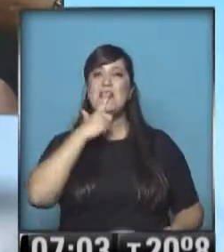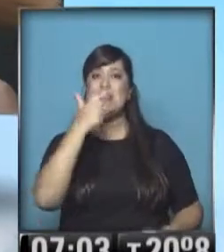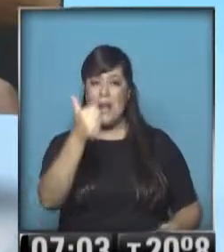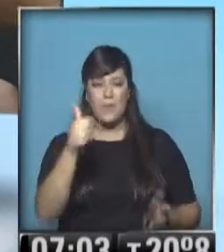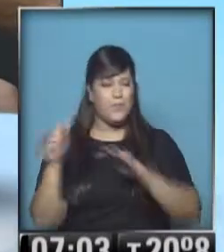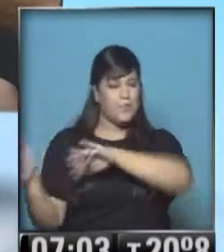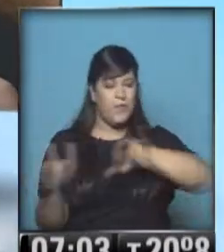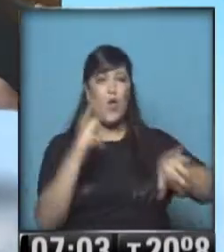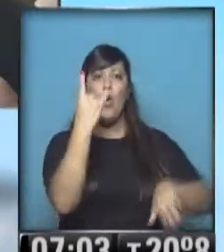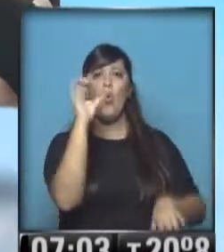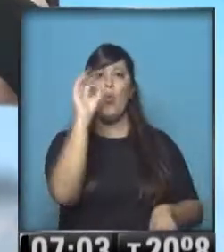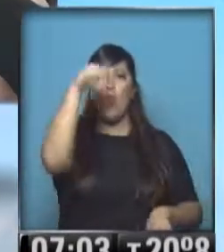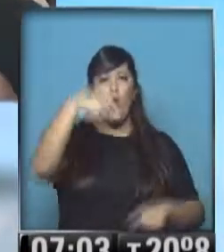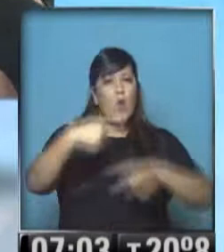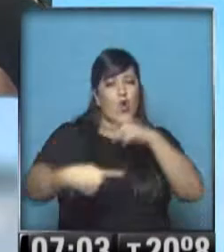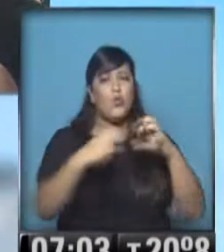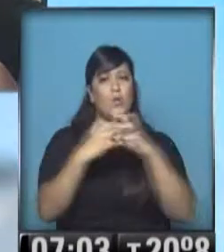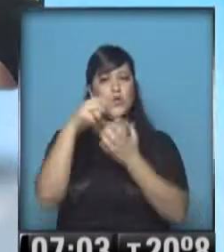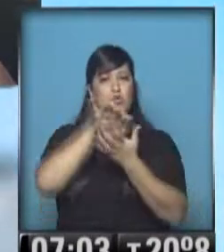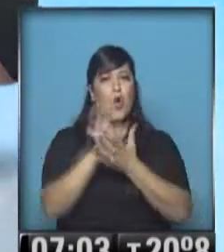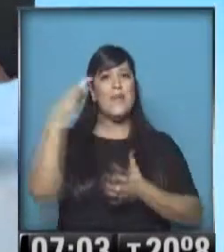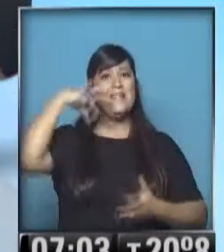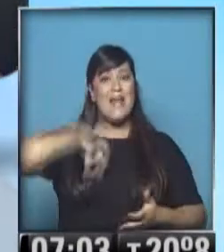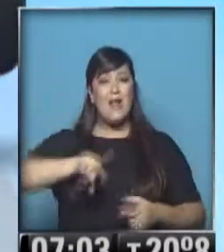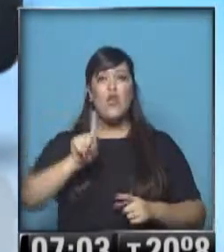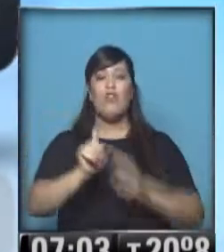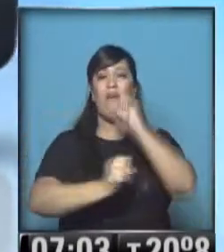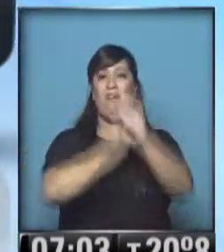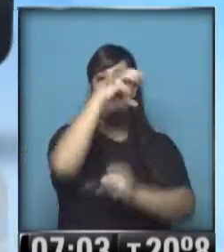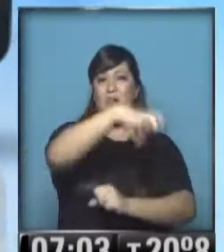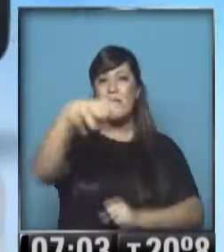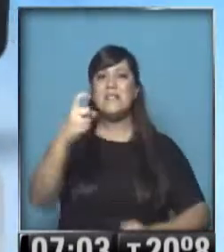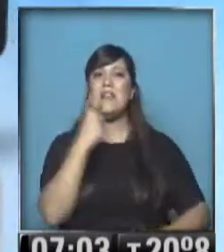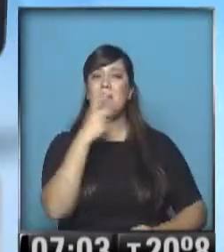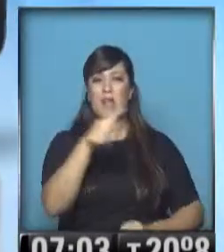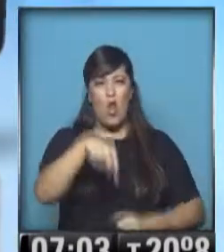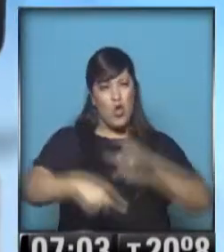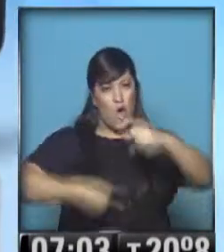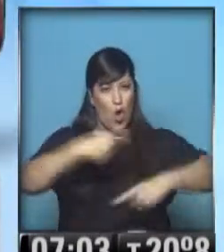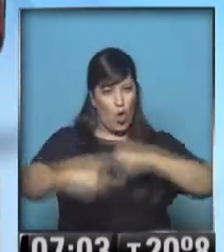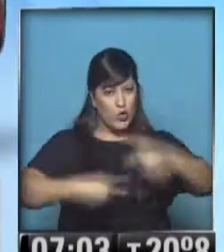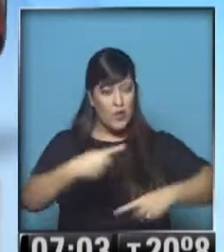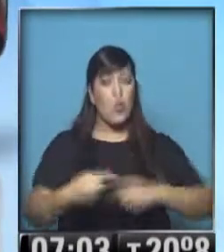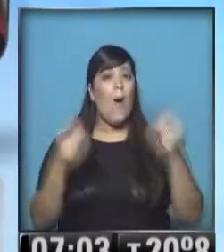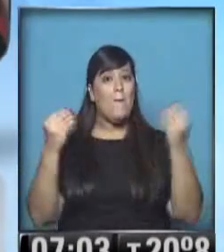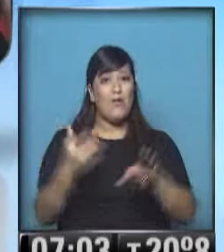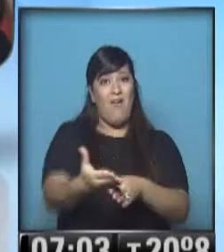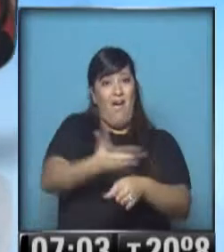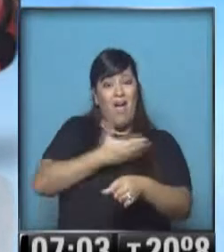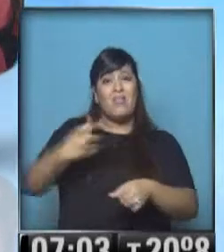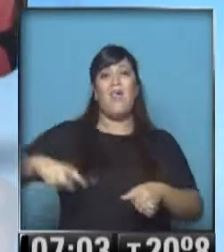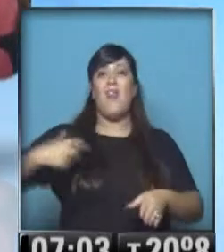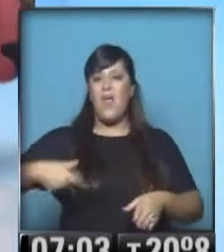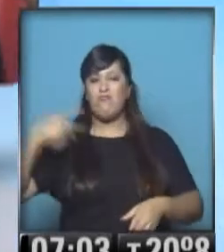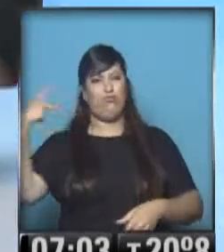UOM, siguen las paritarias. Las discusiones salariales de los metalúrgicos continúan hoy martes, después de que el gremio